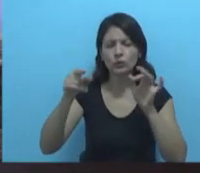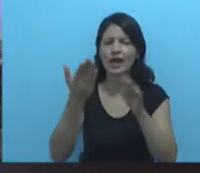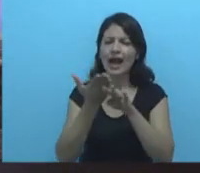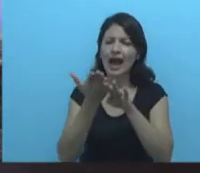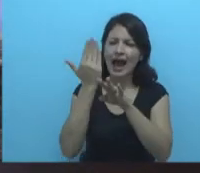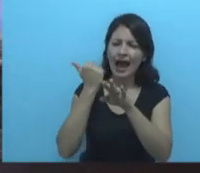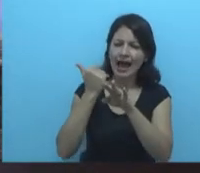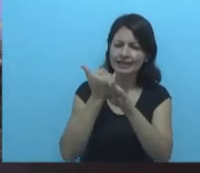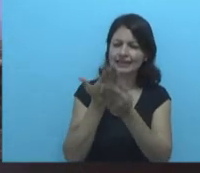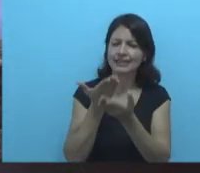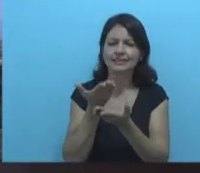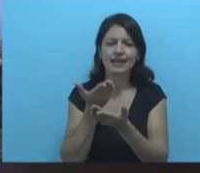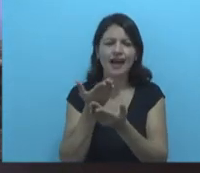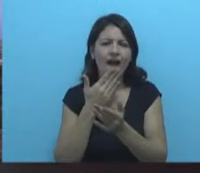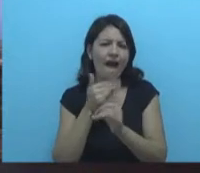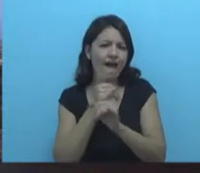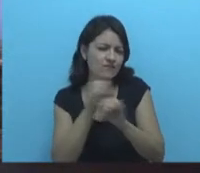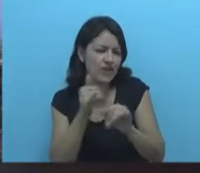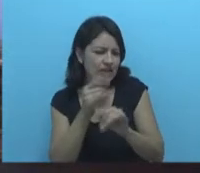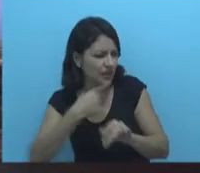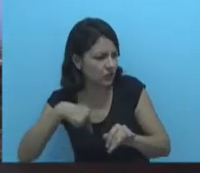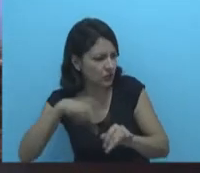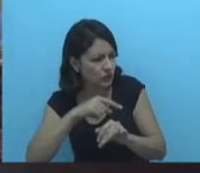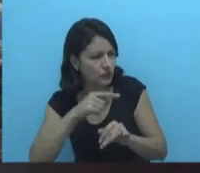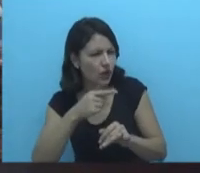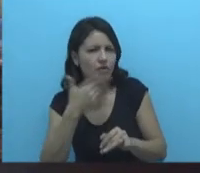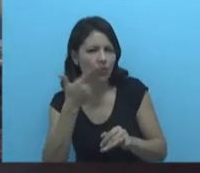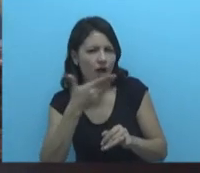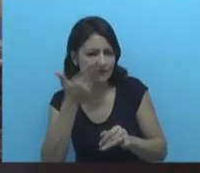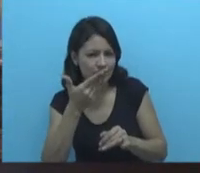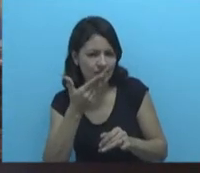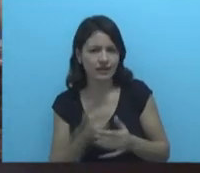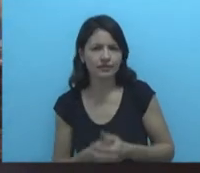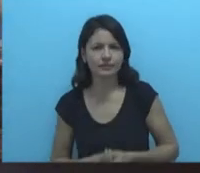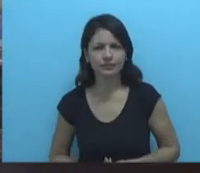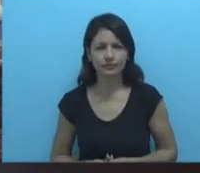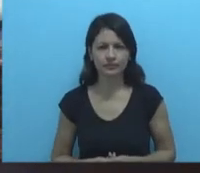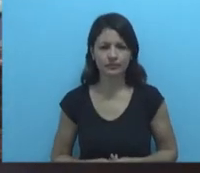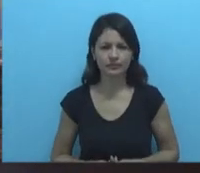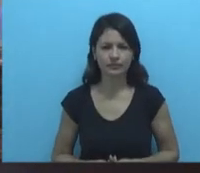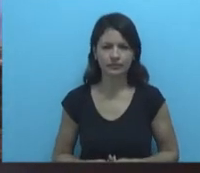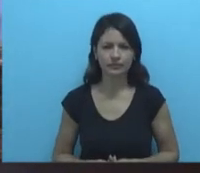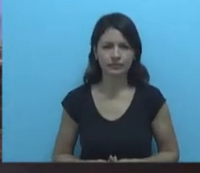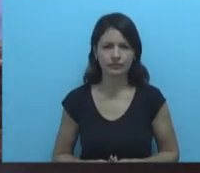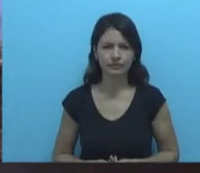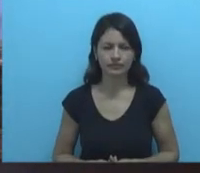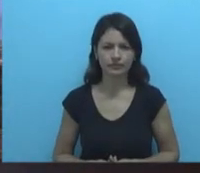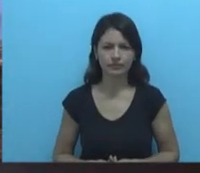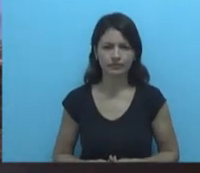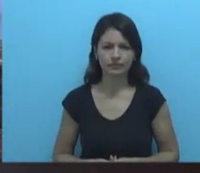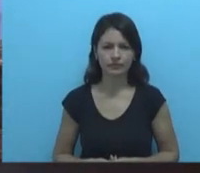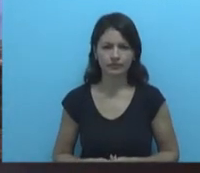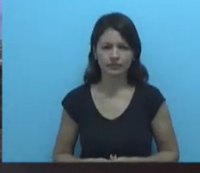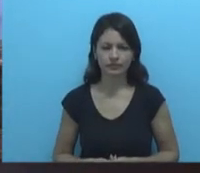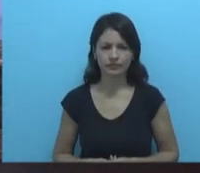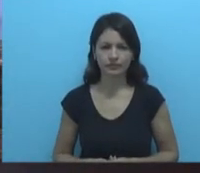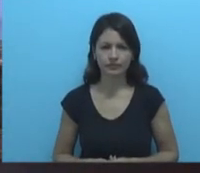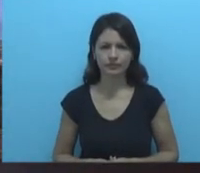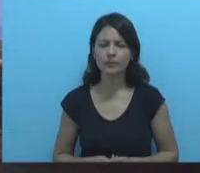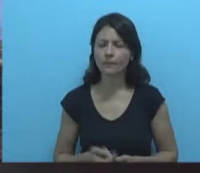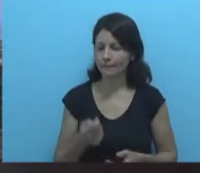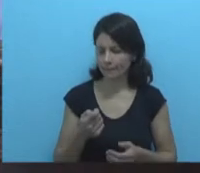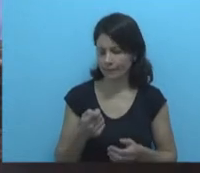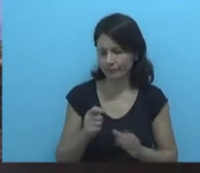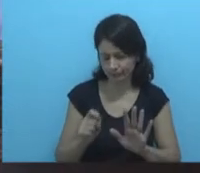una observación sobre alguno de los asuntos de entrada, entonces nosotros ya lo tenemos previsto. Eso sería lo correcto, pero no hay